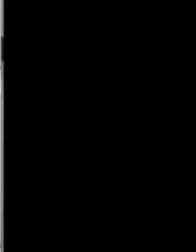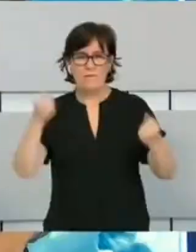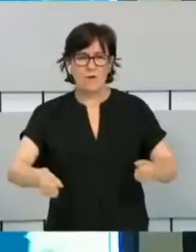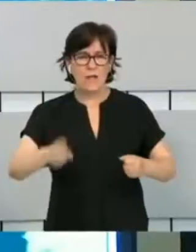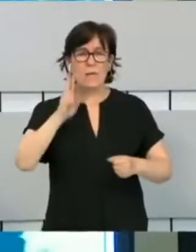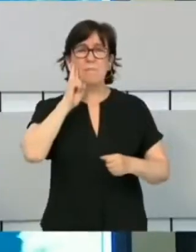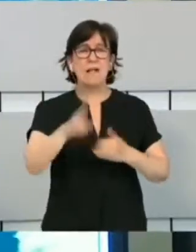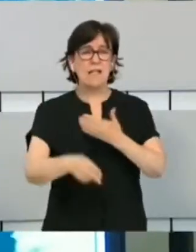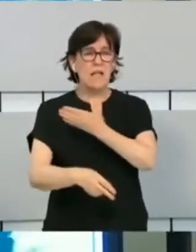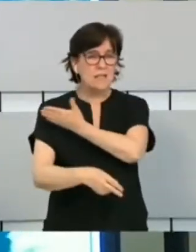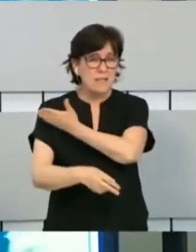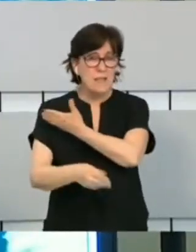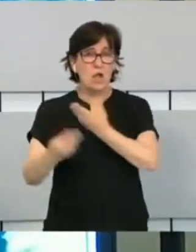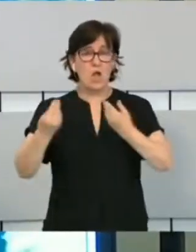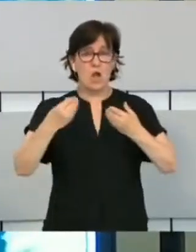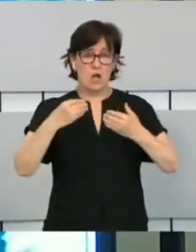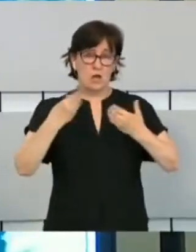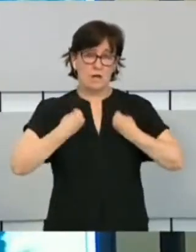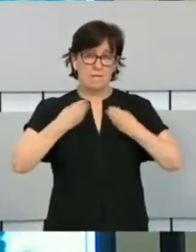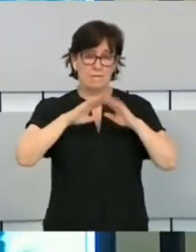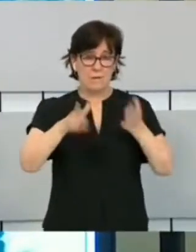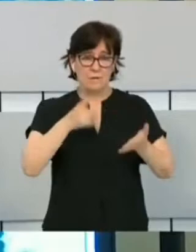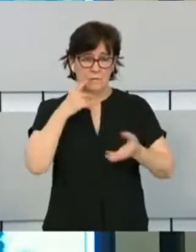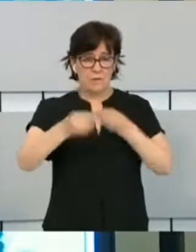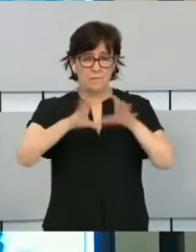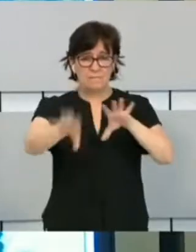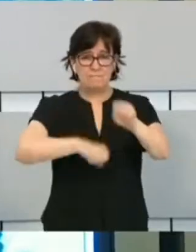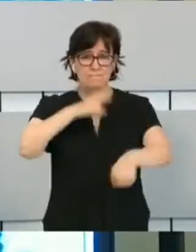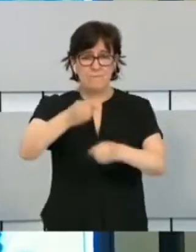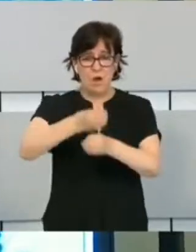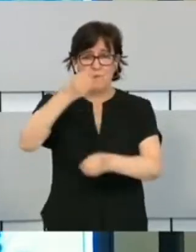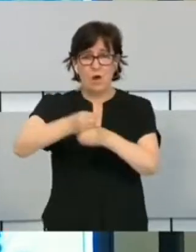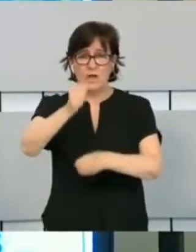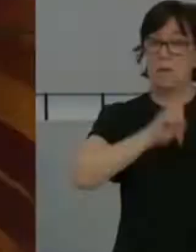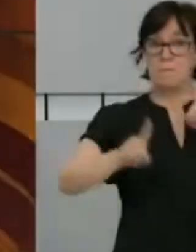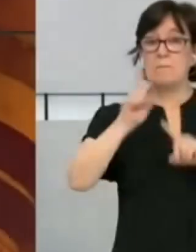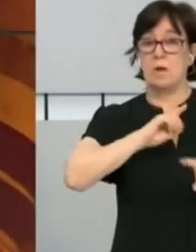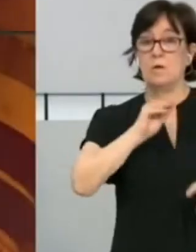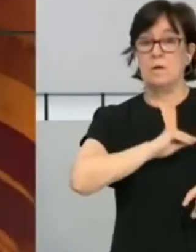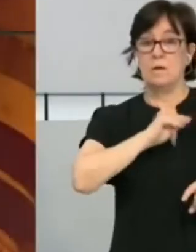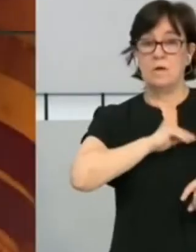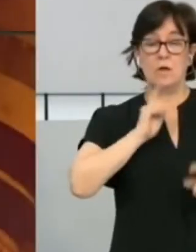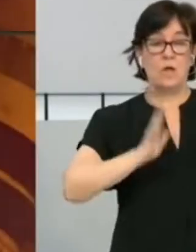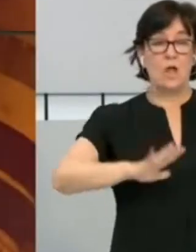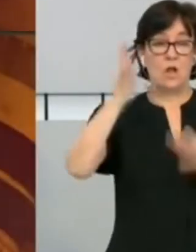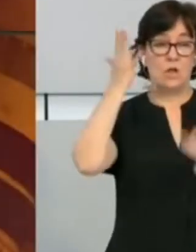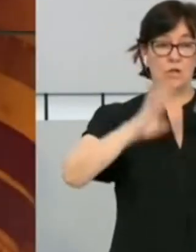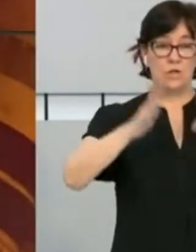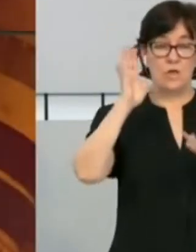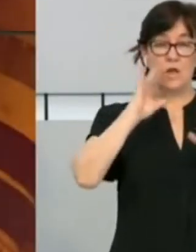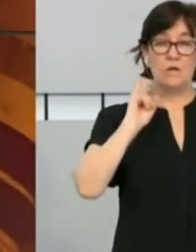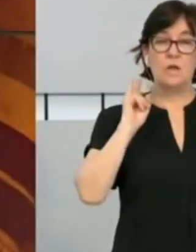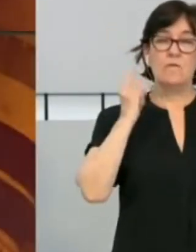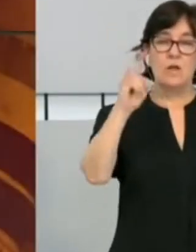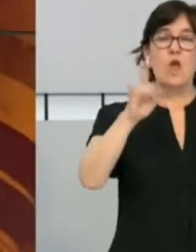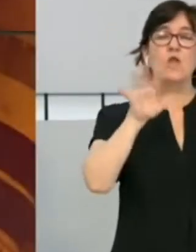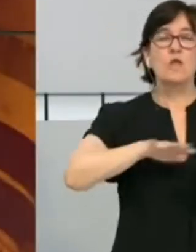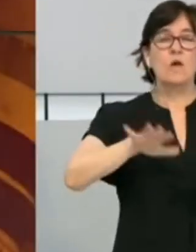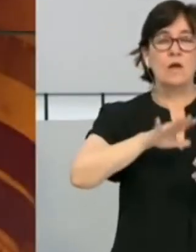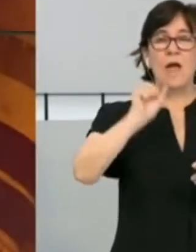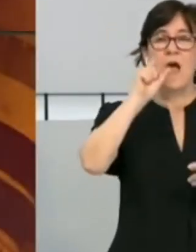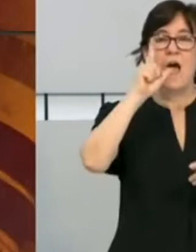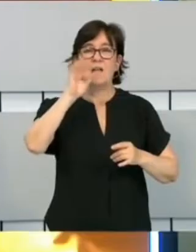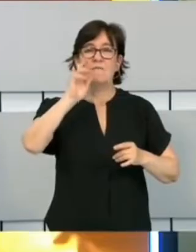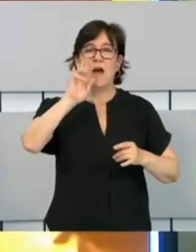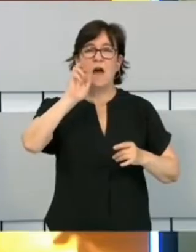que van a ver cómo los residentes han arrasado con las botellas de agua y bebidas deportivas. Un incendio forestal. ¿Dónde, Nur? En